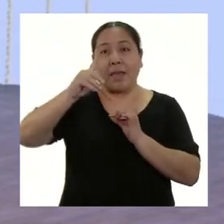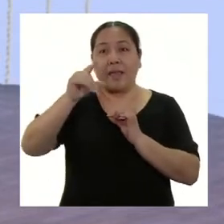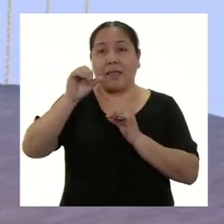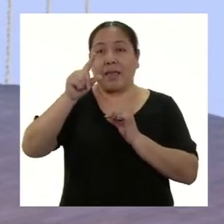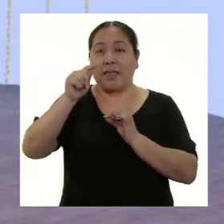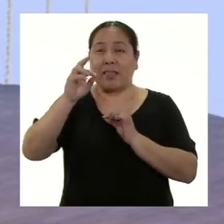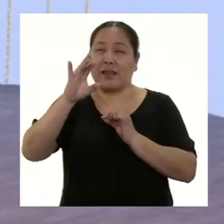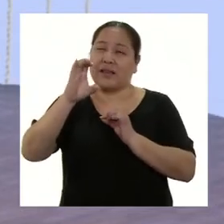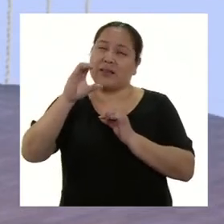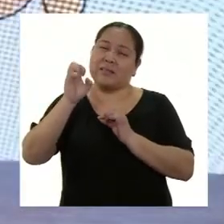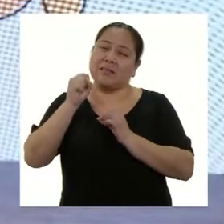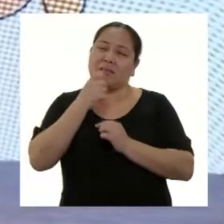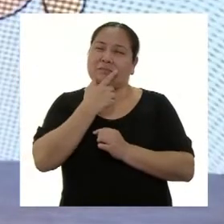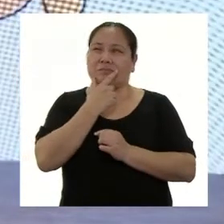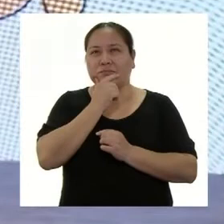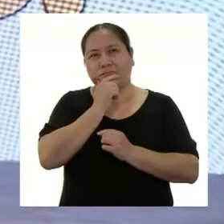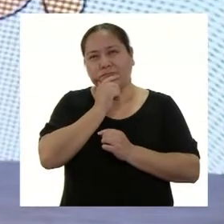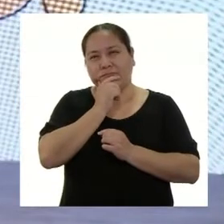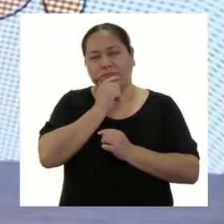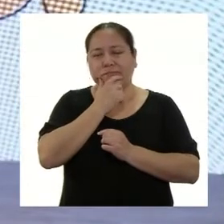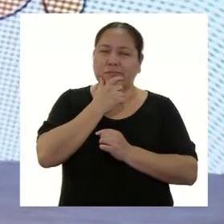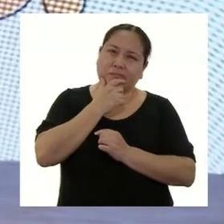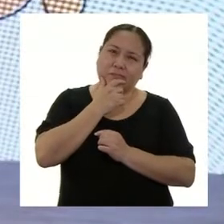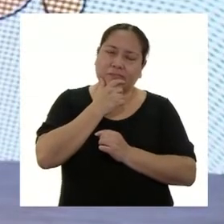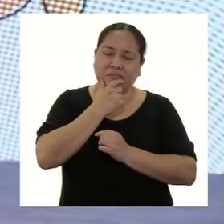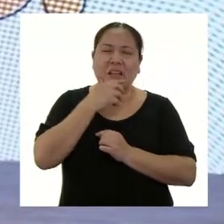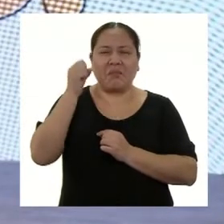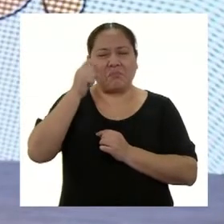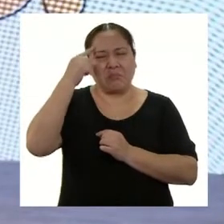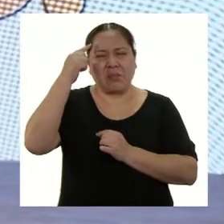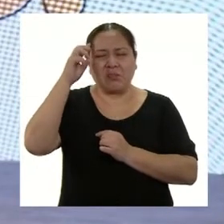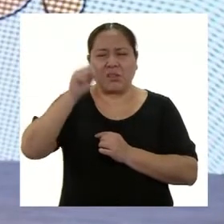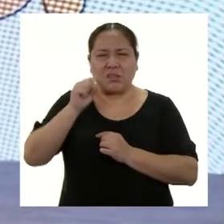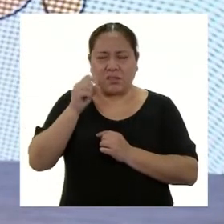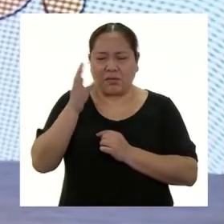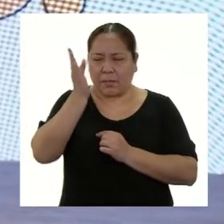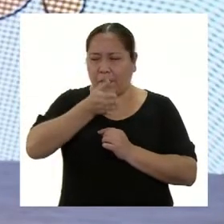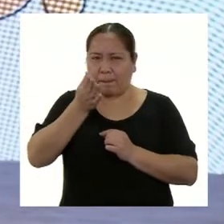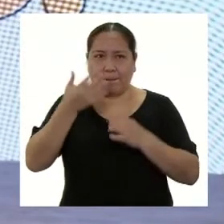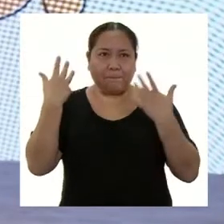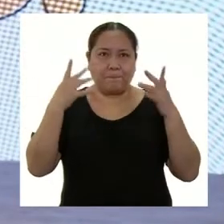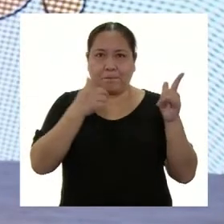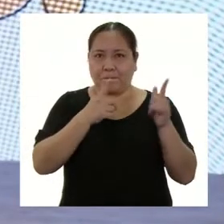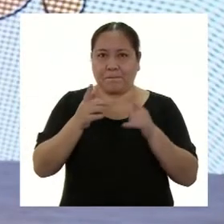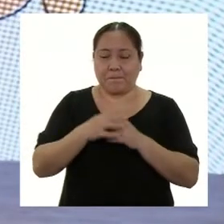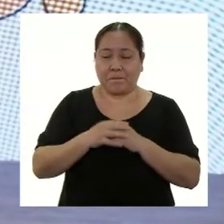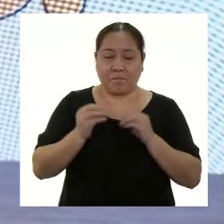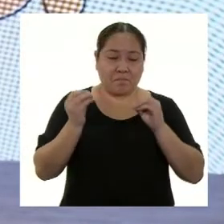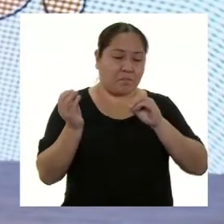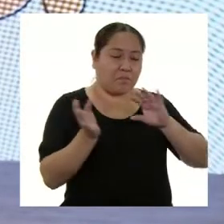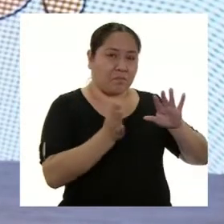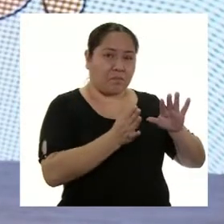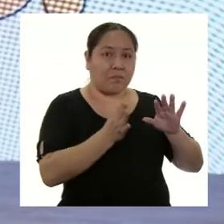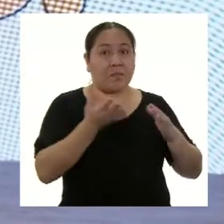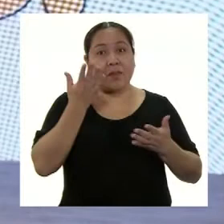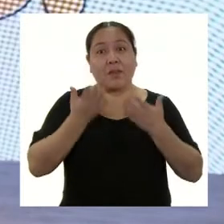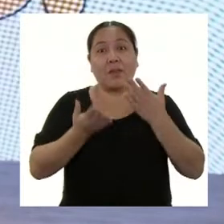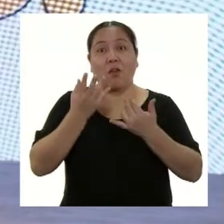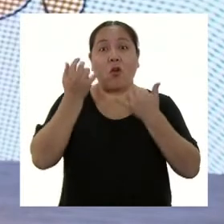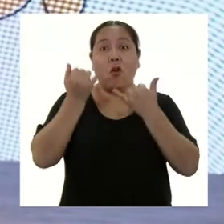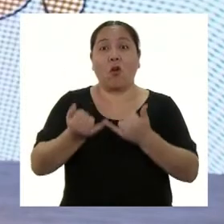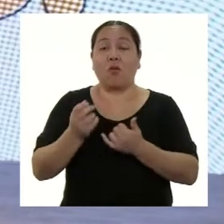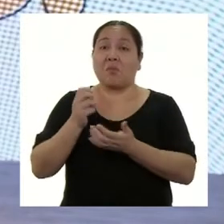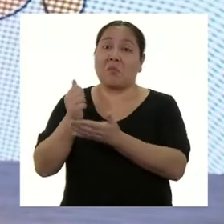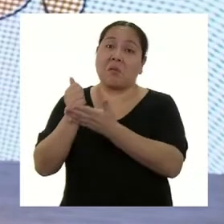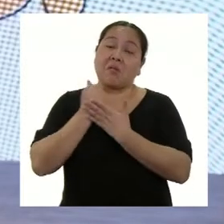formó. Y la verdad, creo que voy por buen camino, pero ya está. Dejaré el plano por aquí porque tal vez hoy me podría